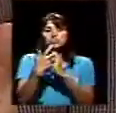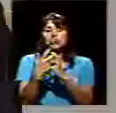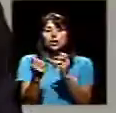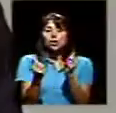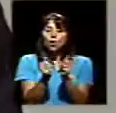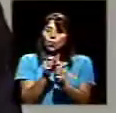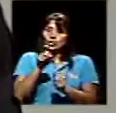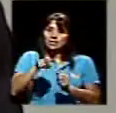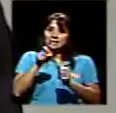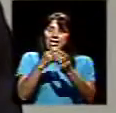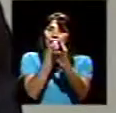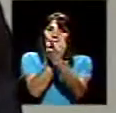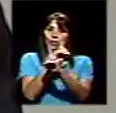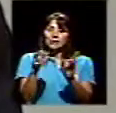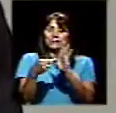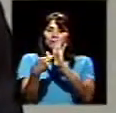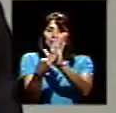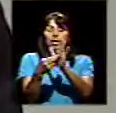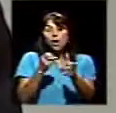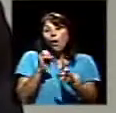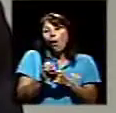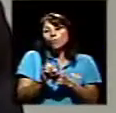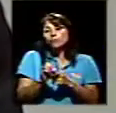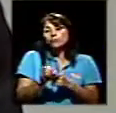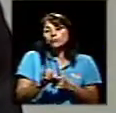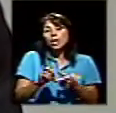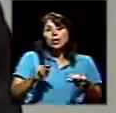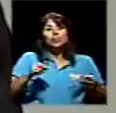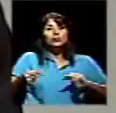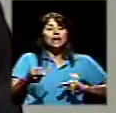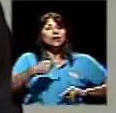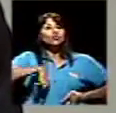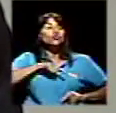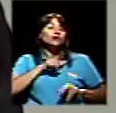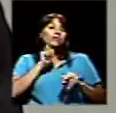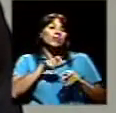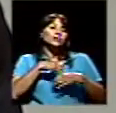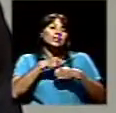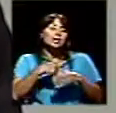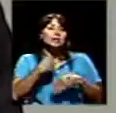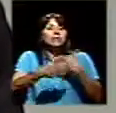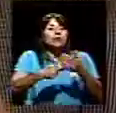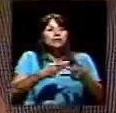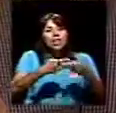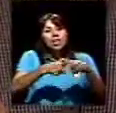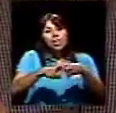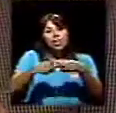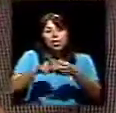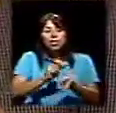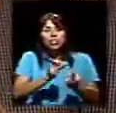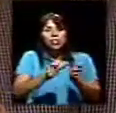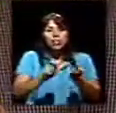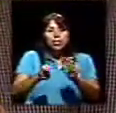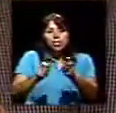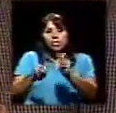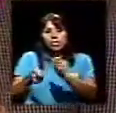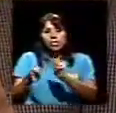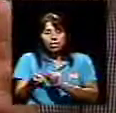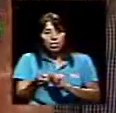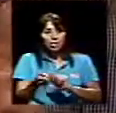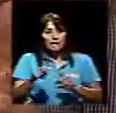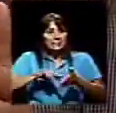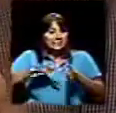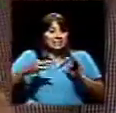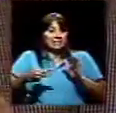democracia representativa, o si por el contrario vamos a tener que hacer enmiendas y modificaciones, que suponen incluso pasos que de